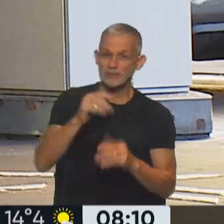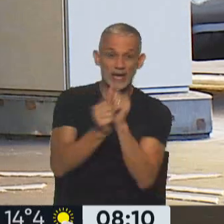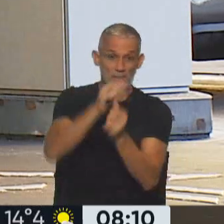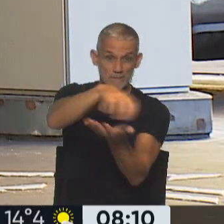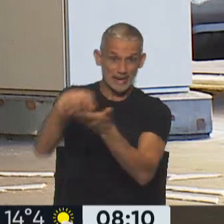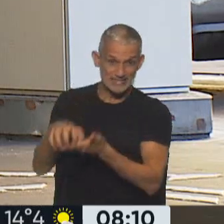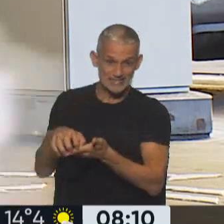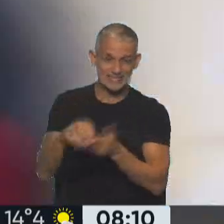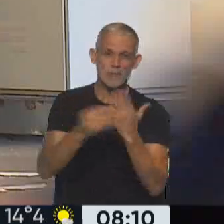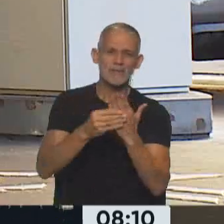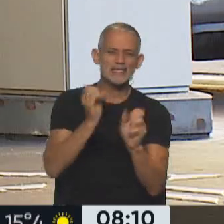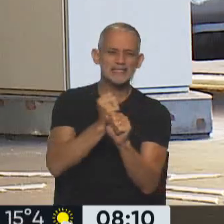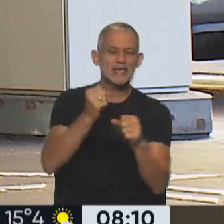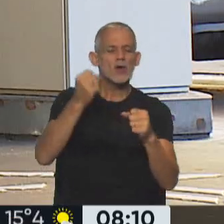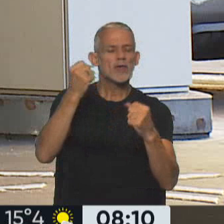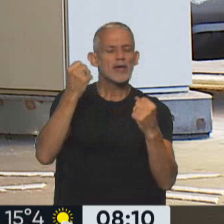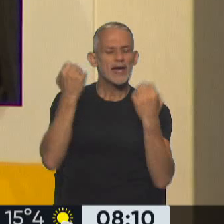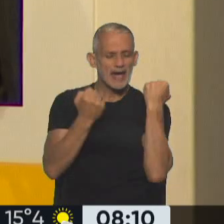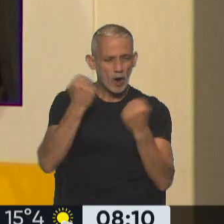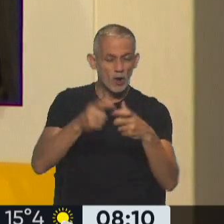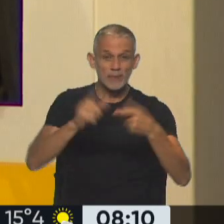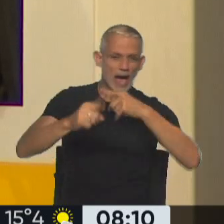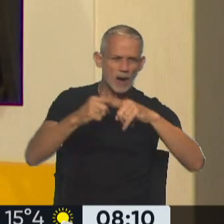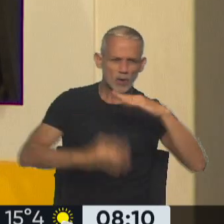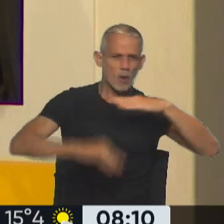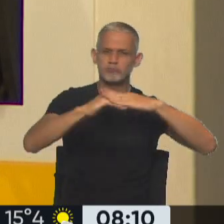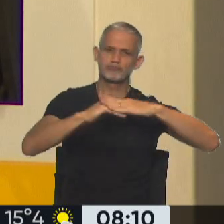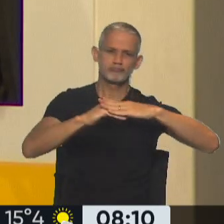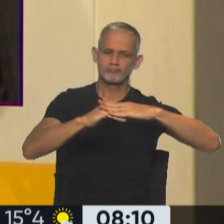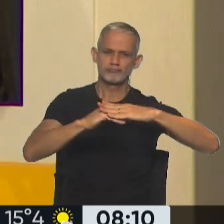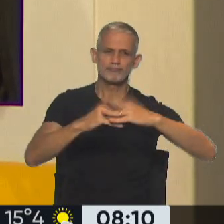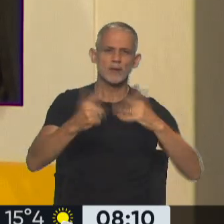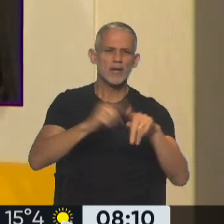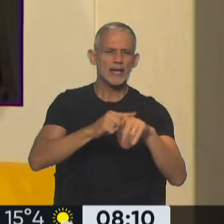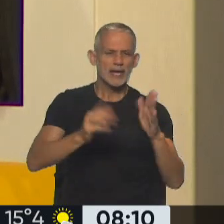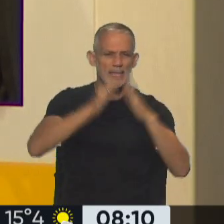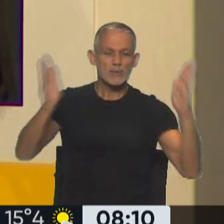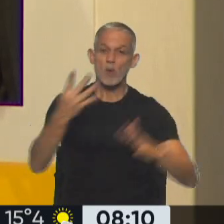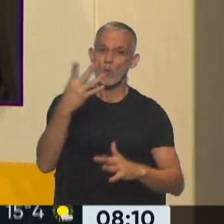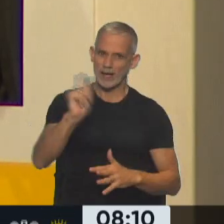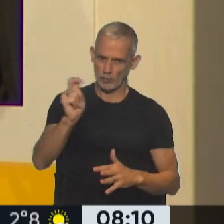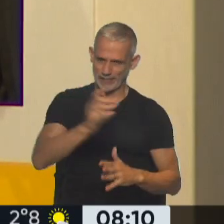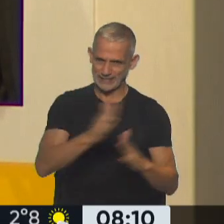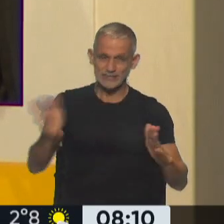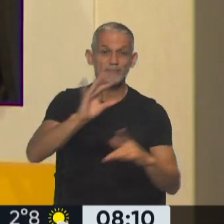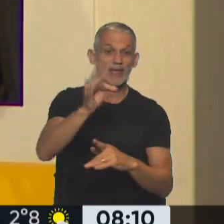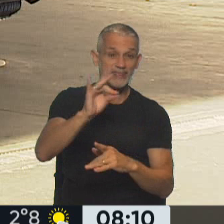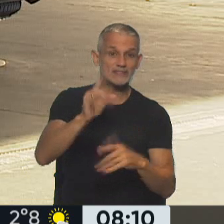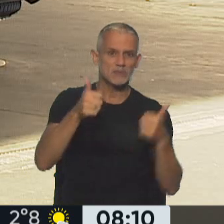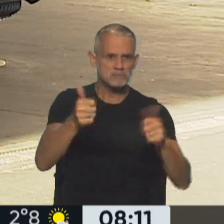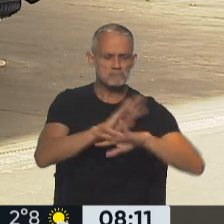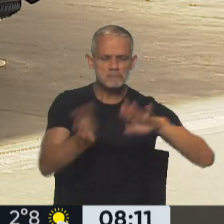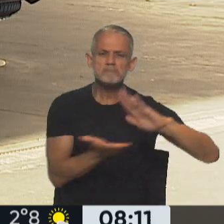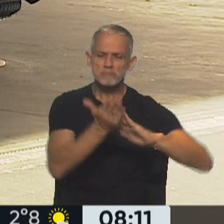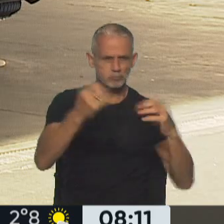petroleras junto al Ministerio de Economía acordaron un tope a las subas de la nafta por el plazo de 4 meses. En diciembre se concretó el